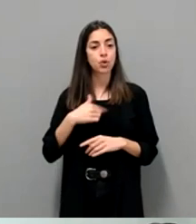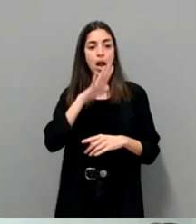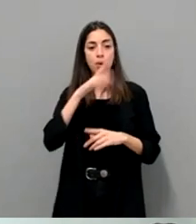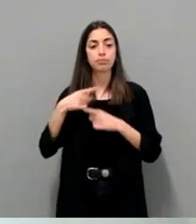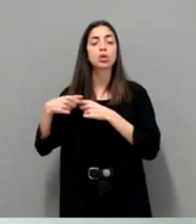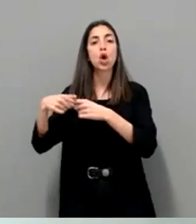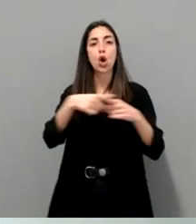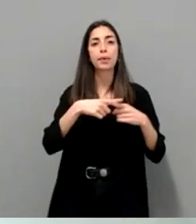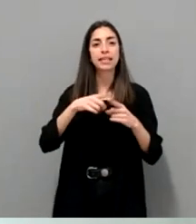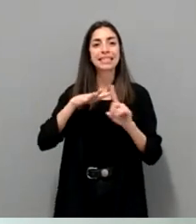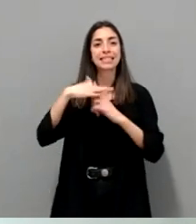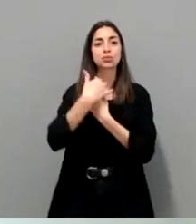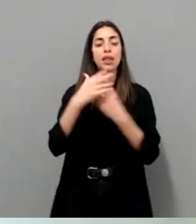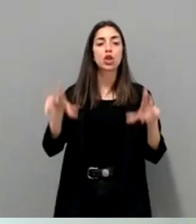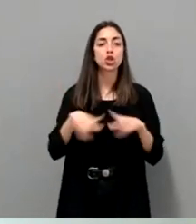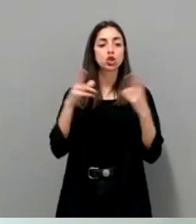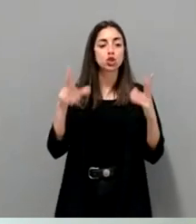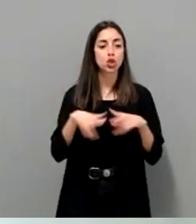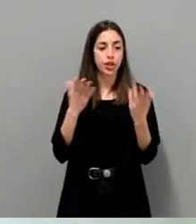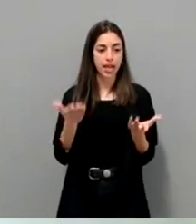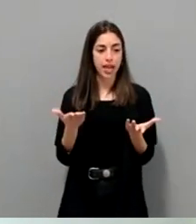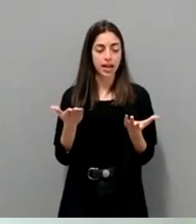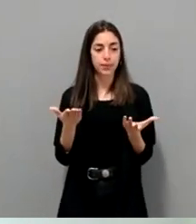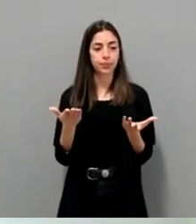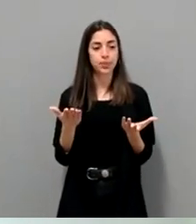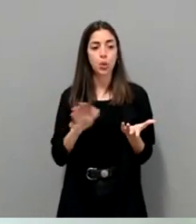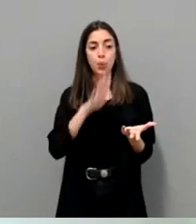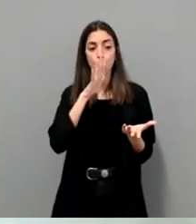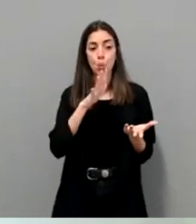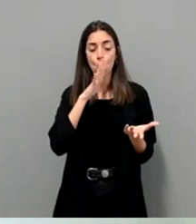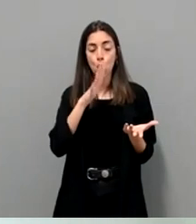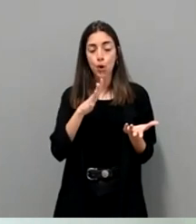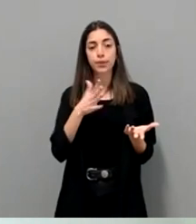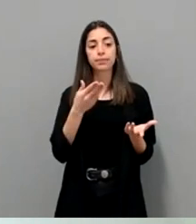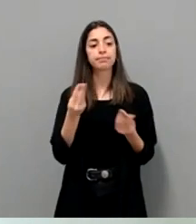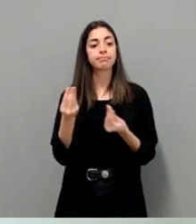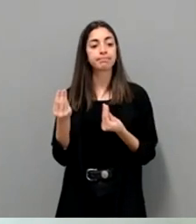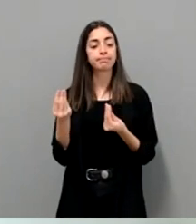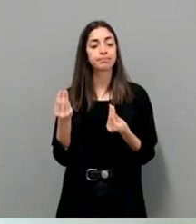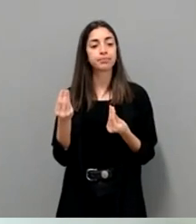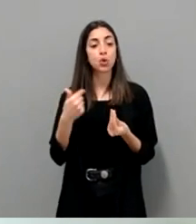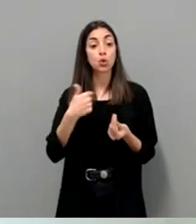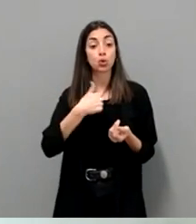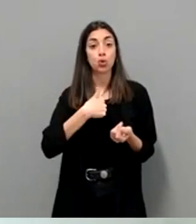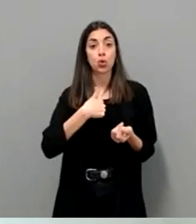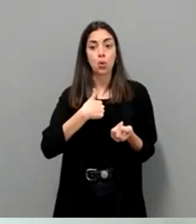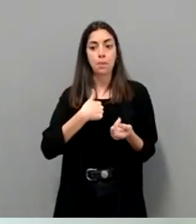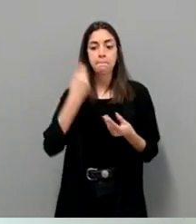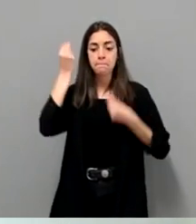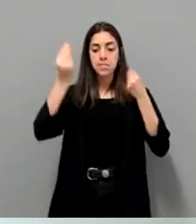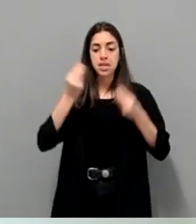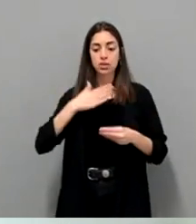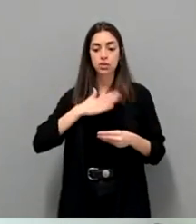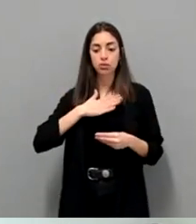situación social, digamos, porque yo me considero